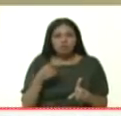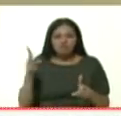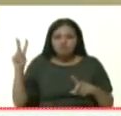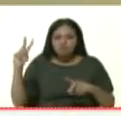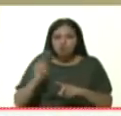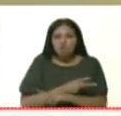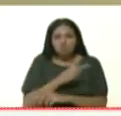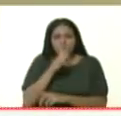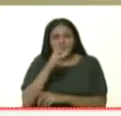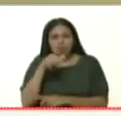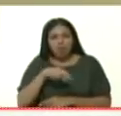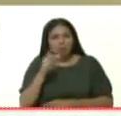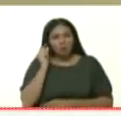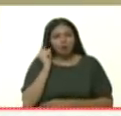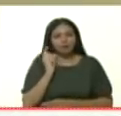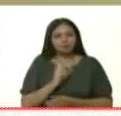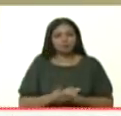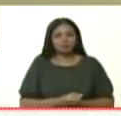violencia contra la mujer.